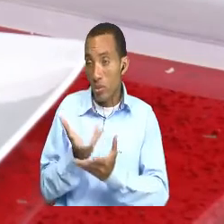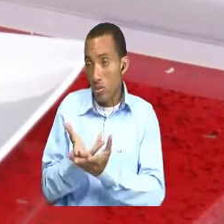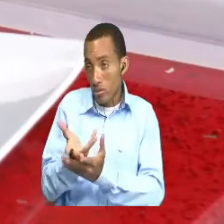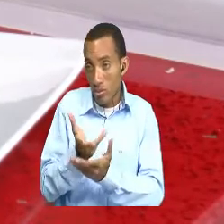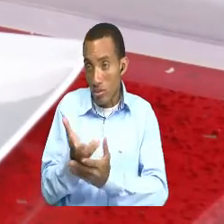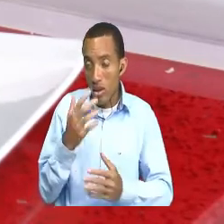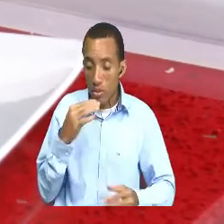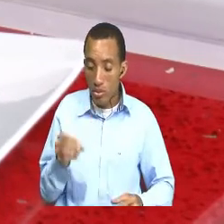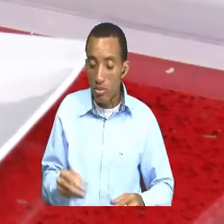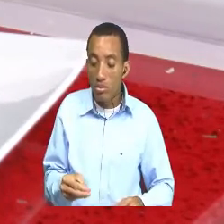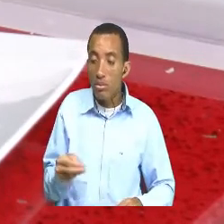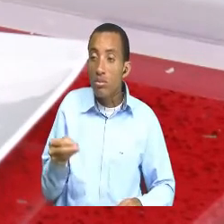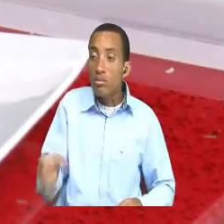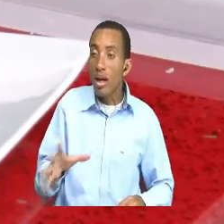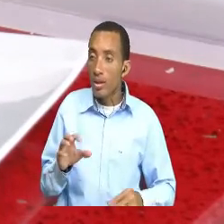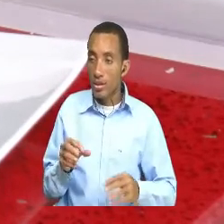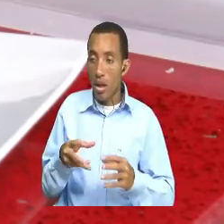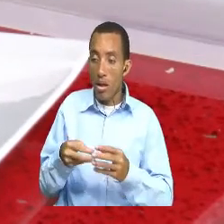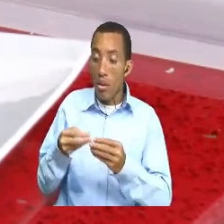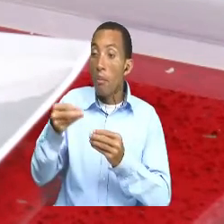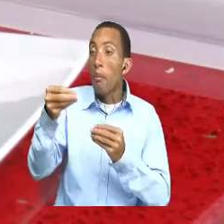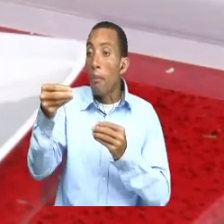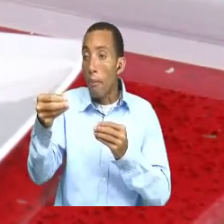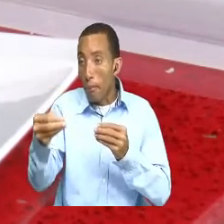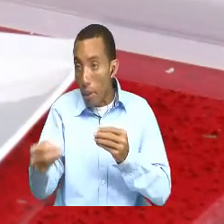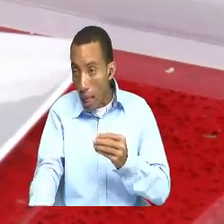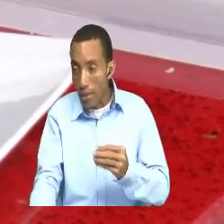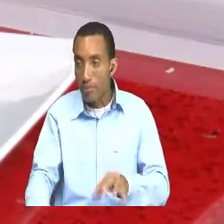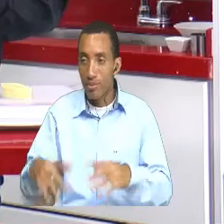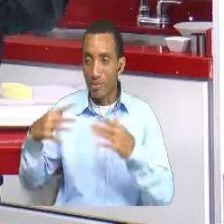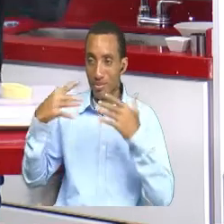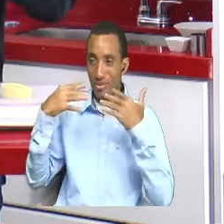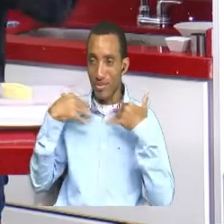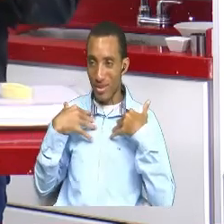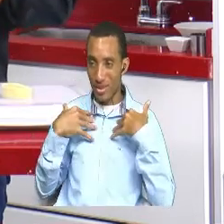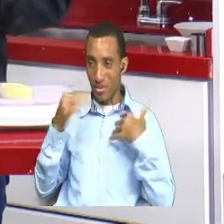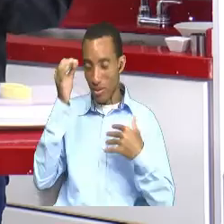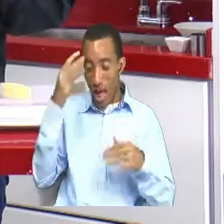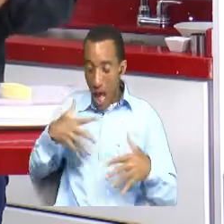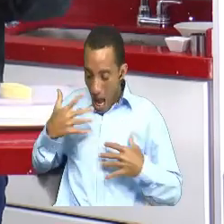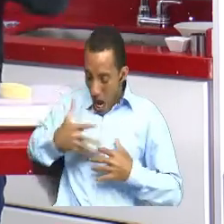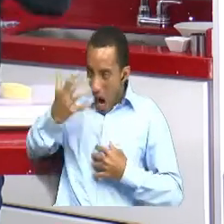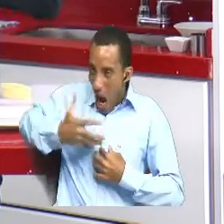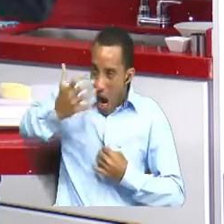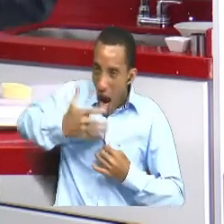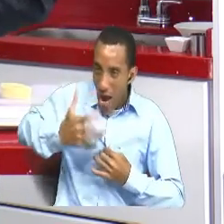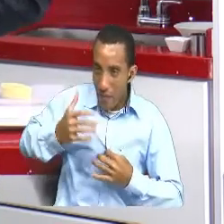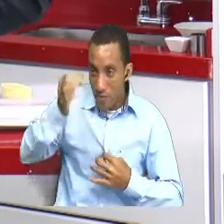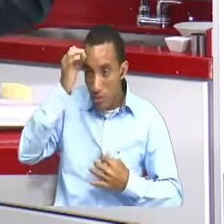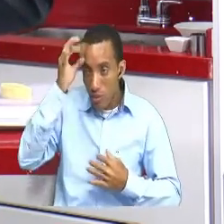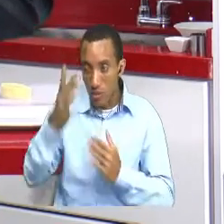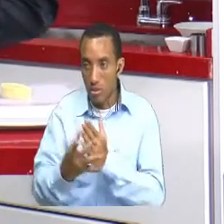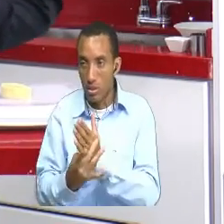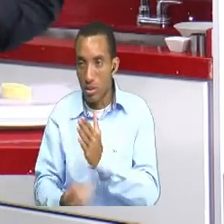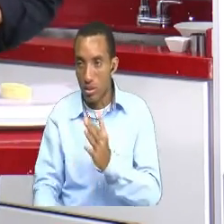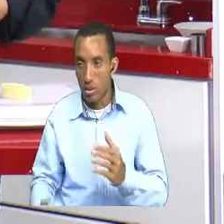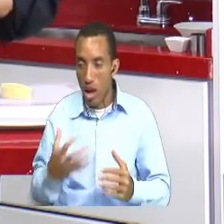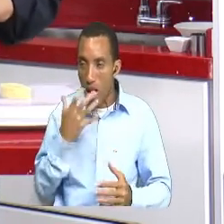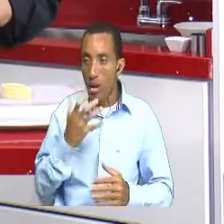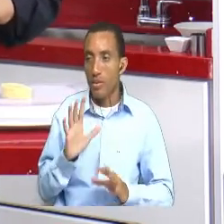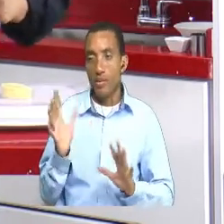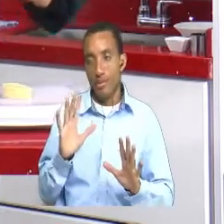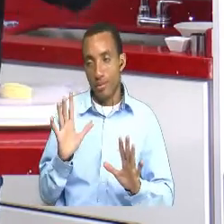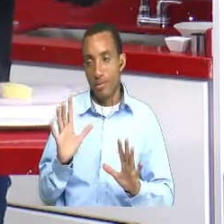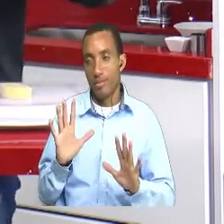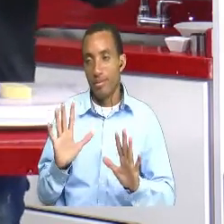nuestros productos cuando estamos friendo algo porque nos podemos quemar a él mismo va a saltar la misma aceite y nos va a quemar o que siempre llevemos